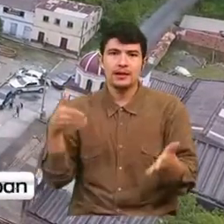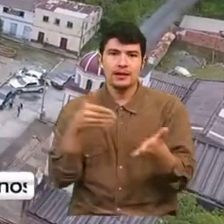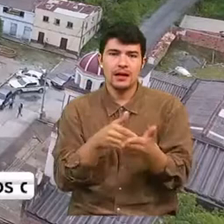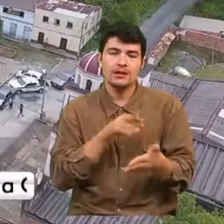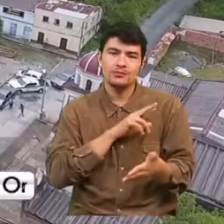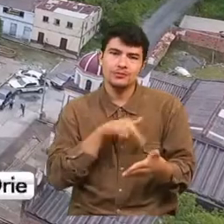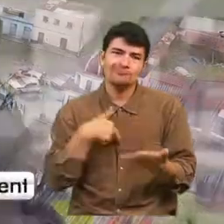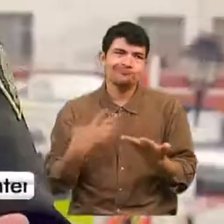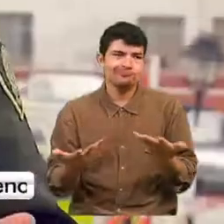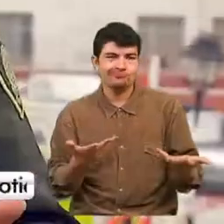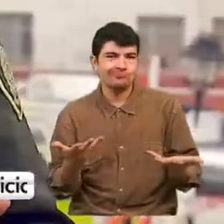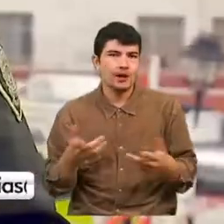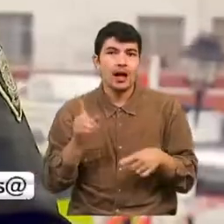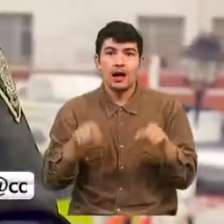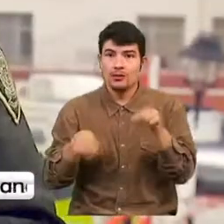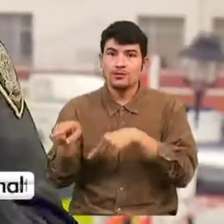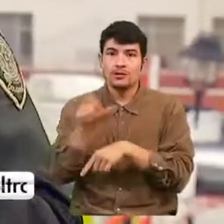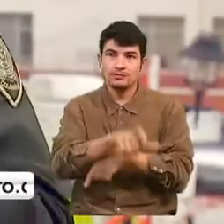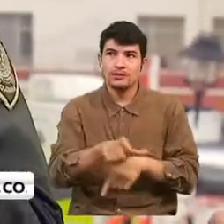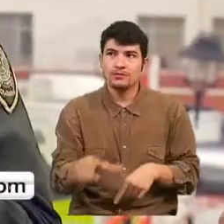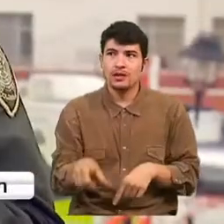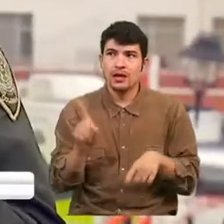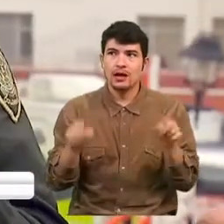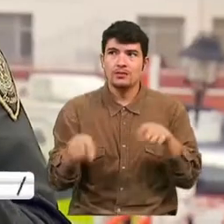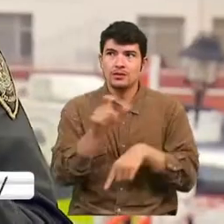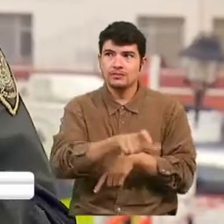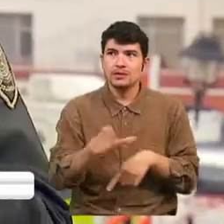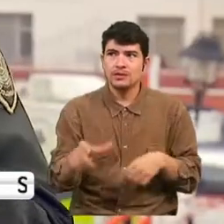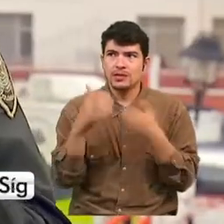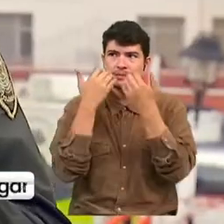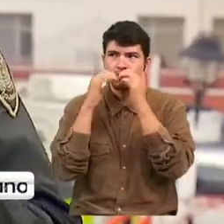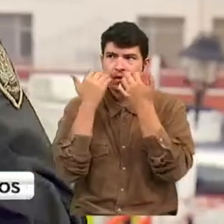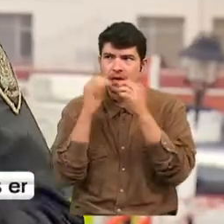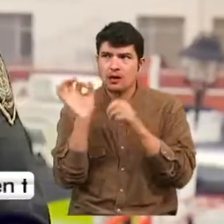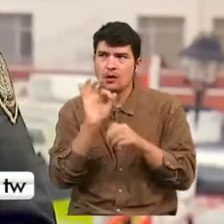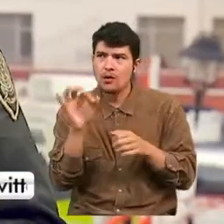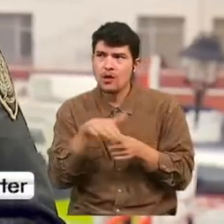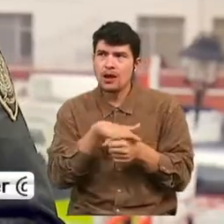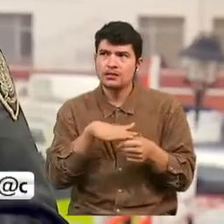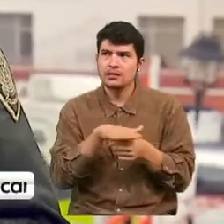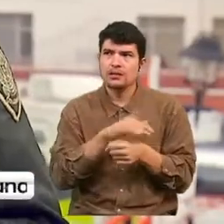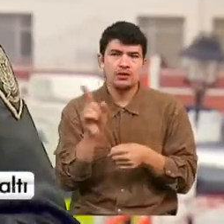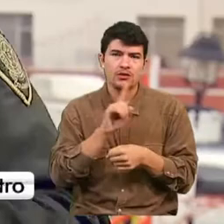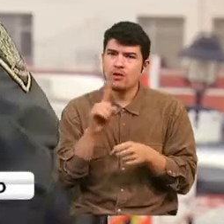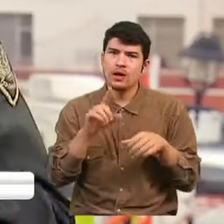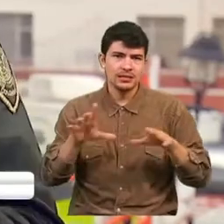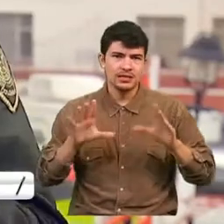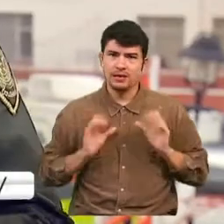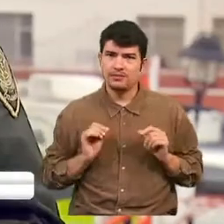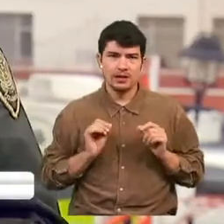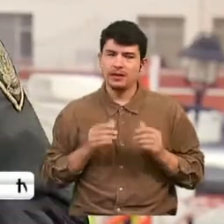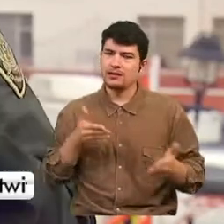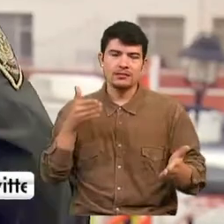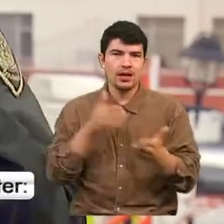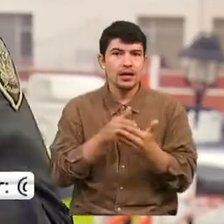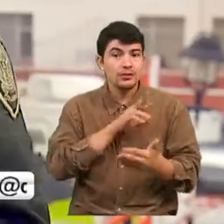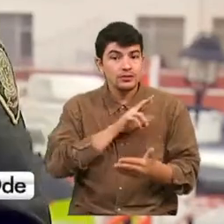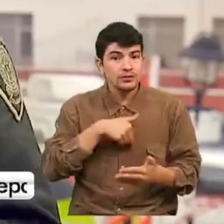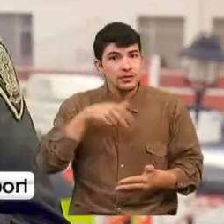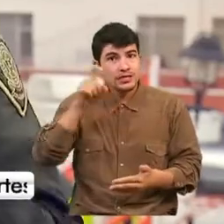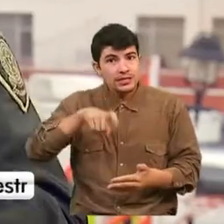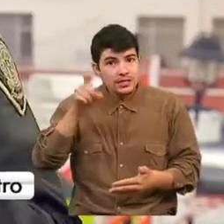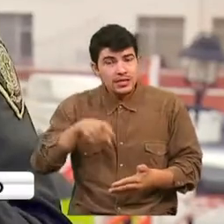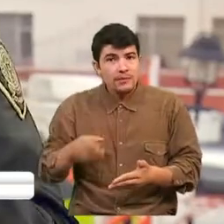atañando, porque hay algunas personas que pues de pronto por miedo o alguna situación no lo está afrontando. Necesitamos que